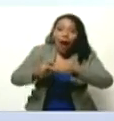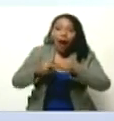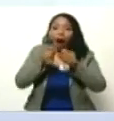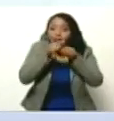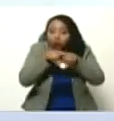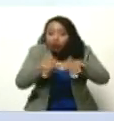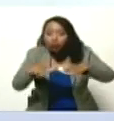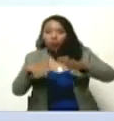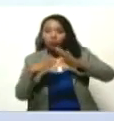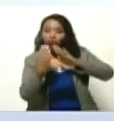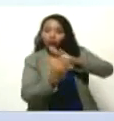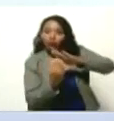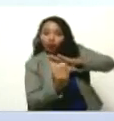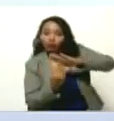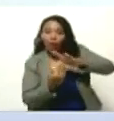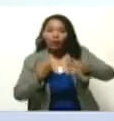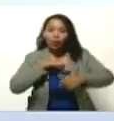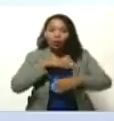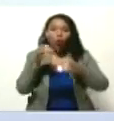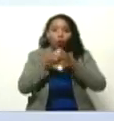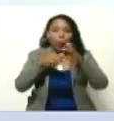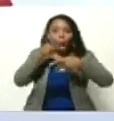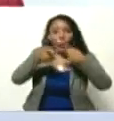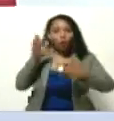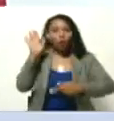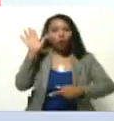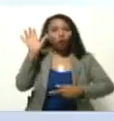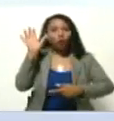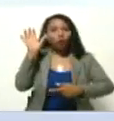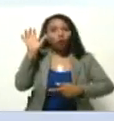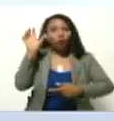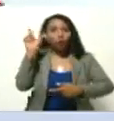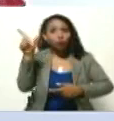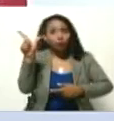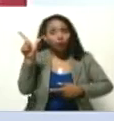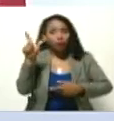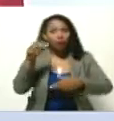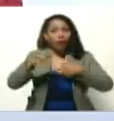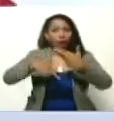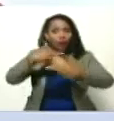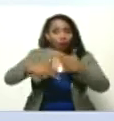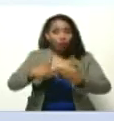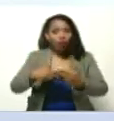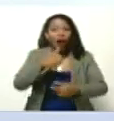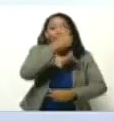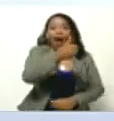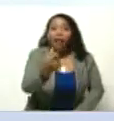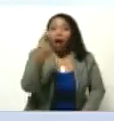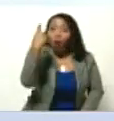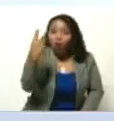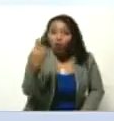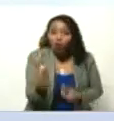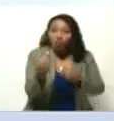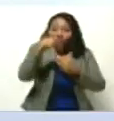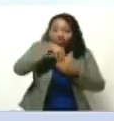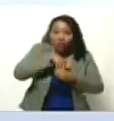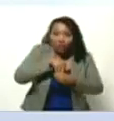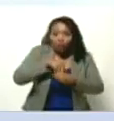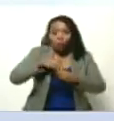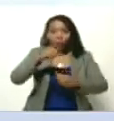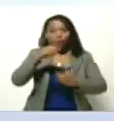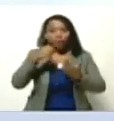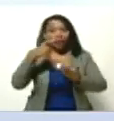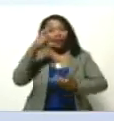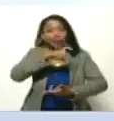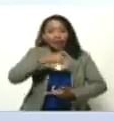estructura de nuestro partido, a la estructura de la revolución. Cada quien dentro de sus particularidades. Ahora, el